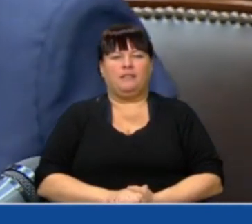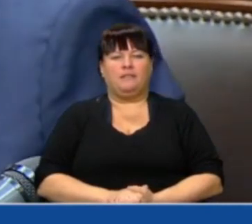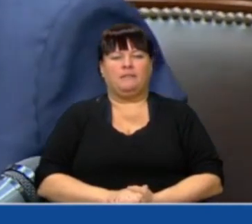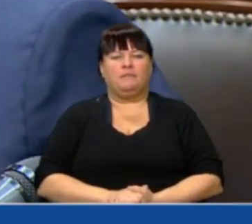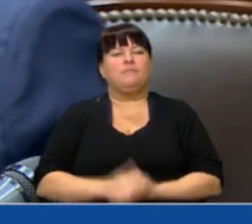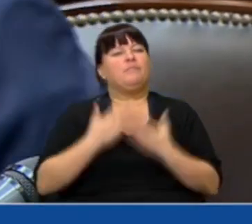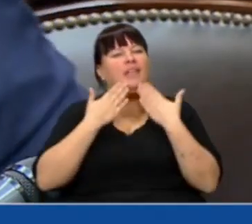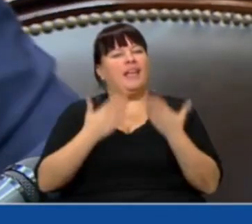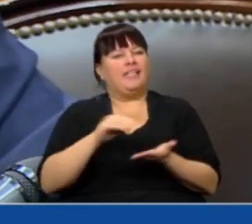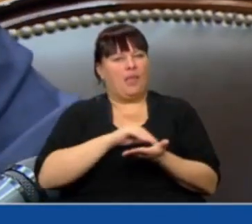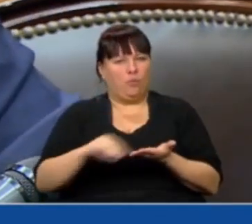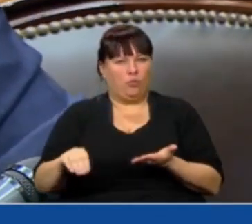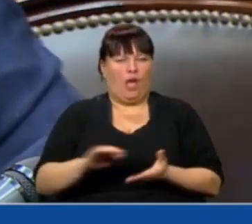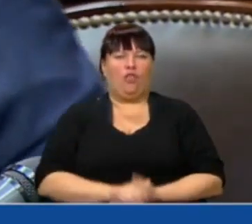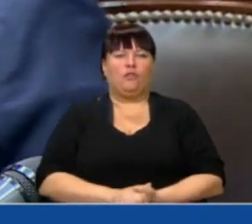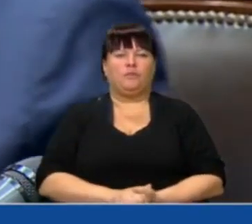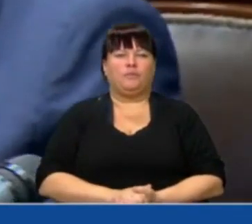Gracias, diputado.